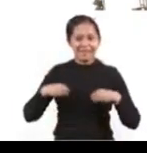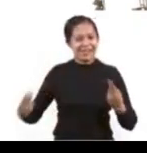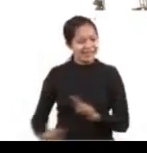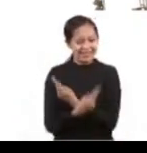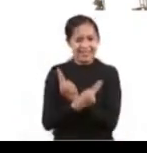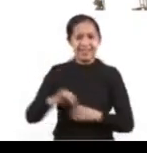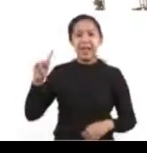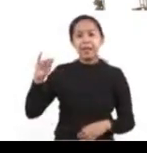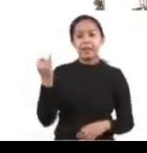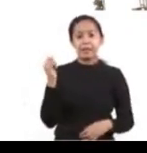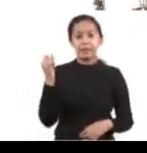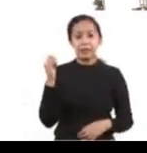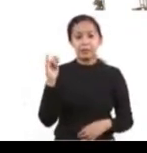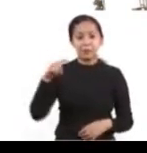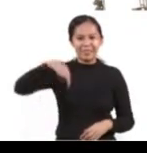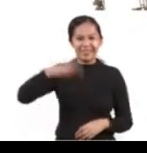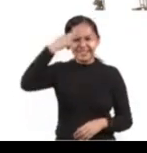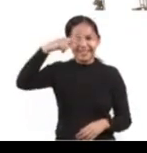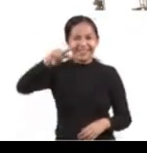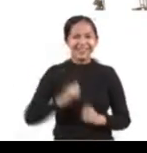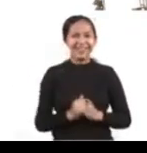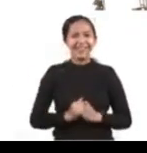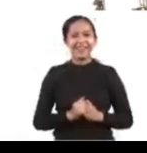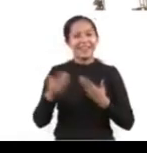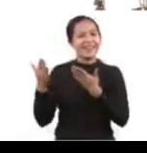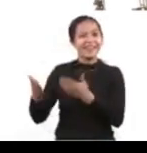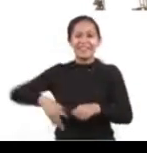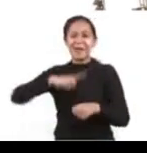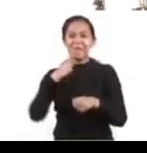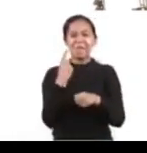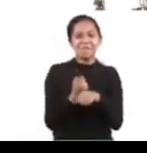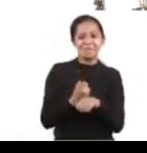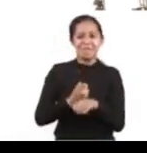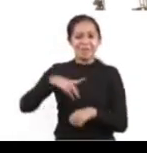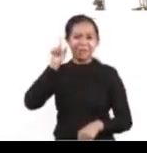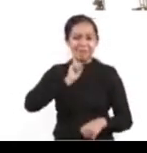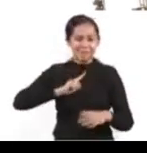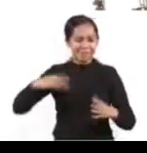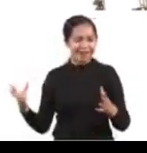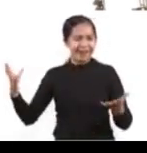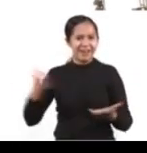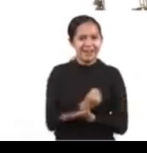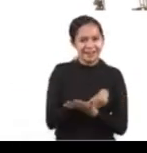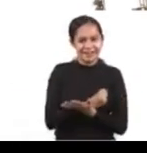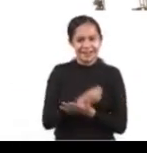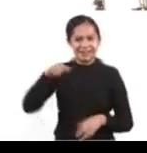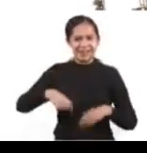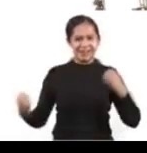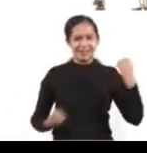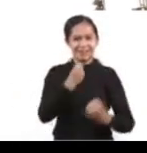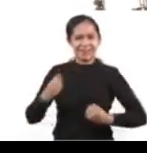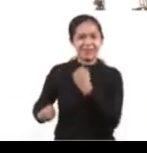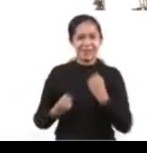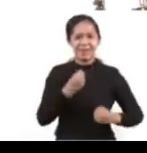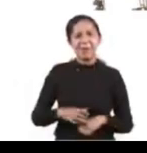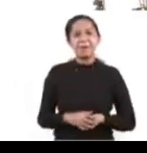Baja California, México, que fue la primera campeona mundial femenil